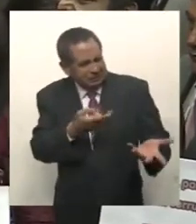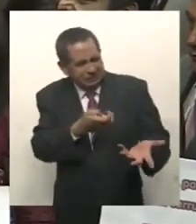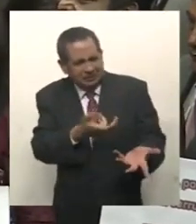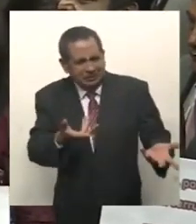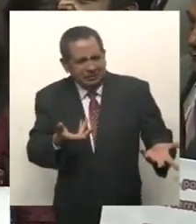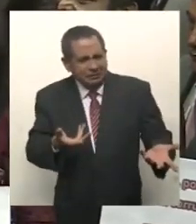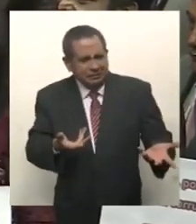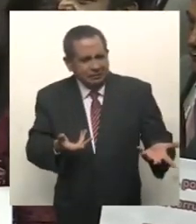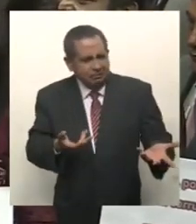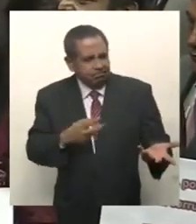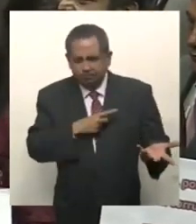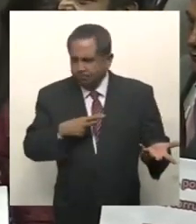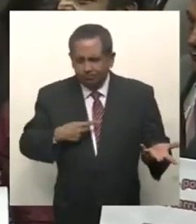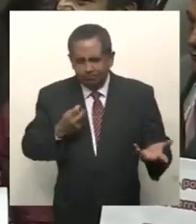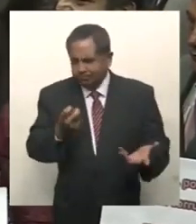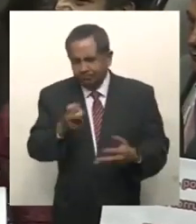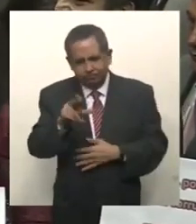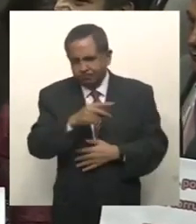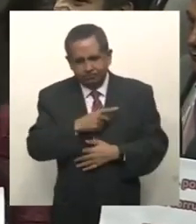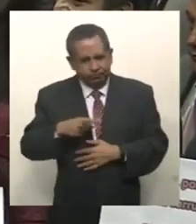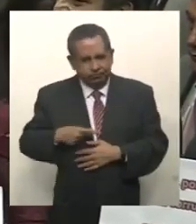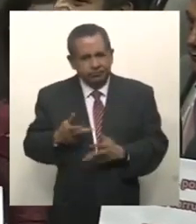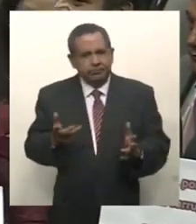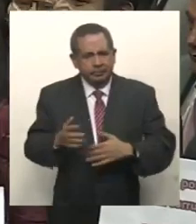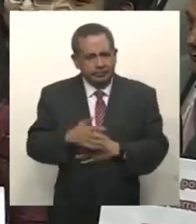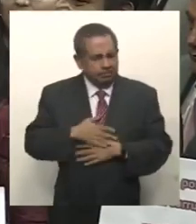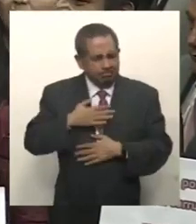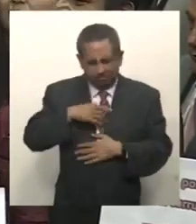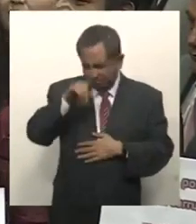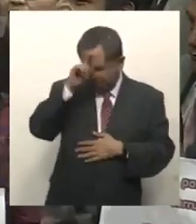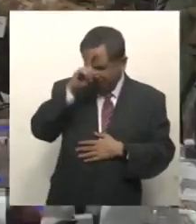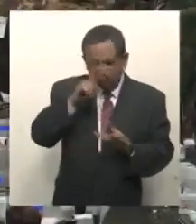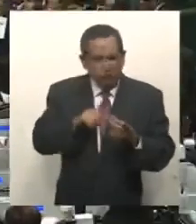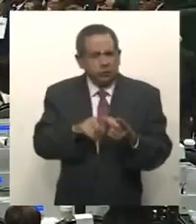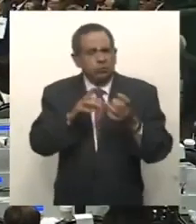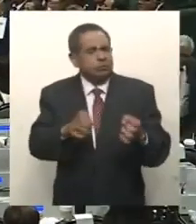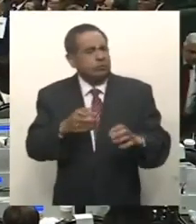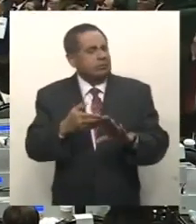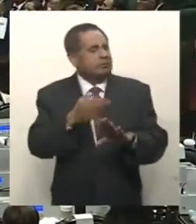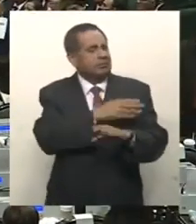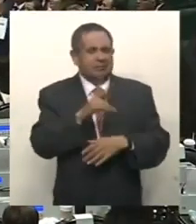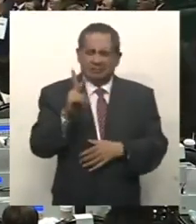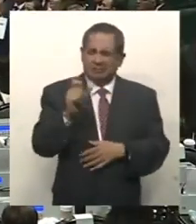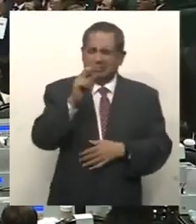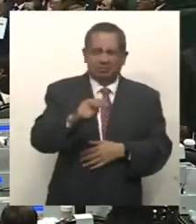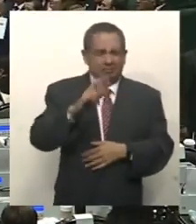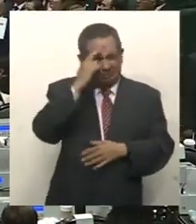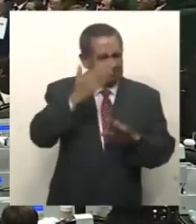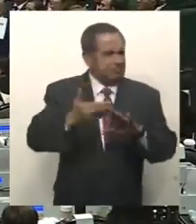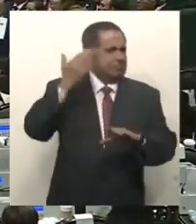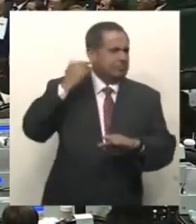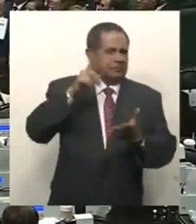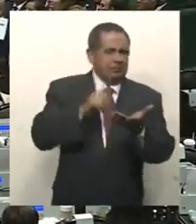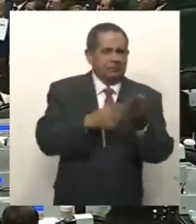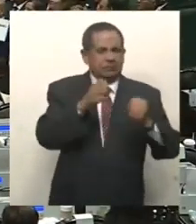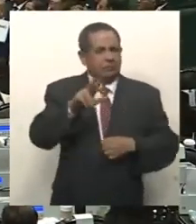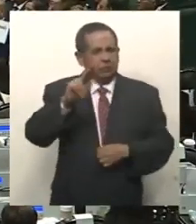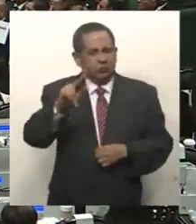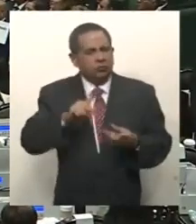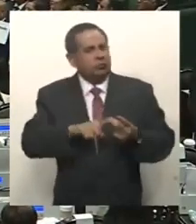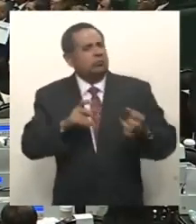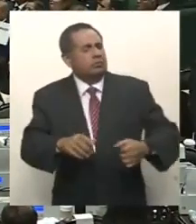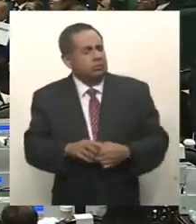No, no debe de ser así. Yo me pregunto, ¿dónde quedó aquel PAN que conocimos en los 80s?